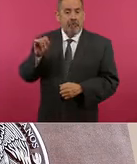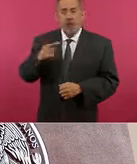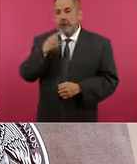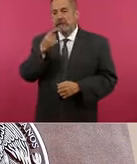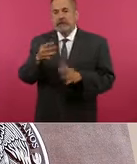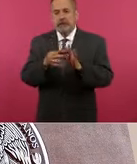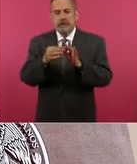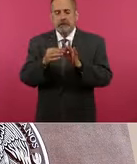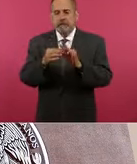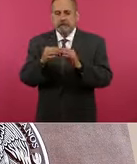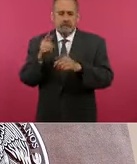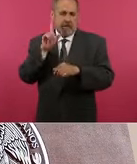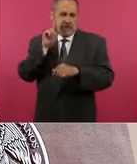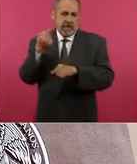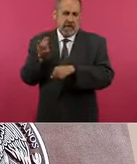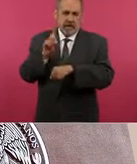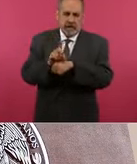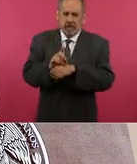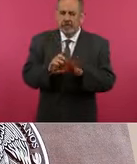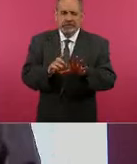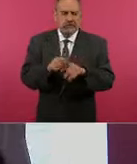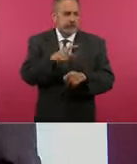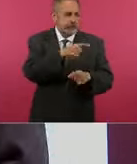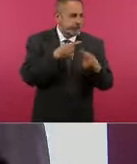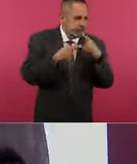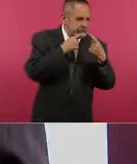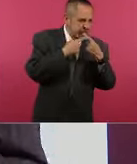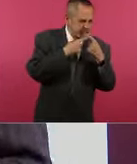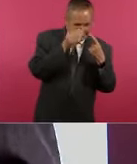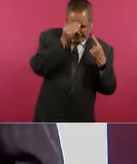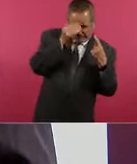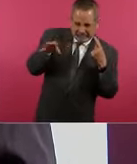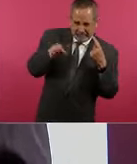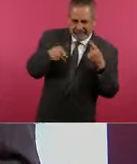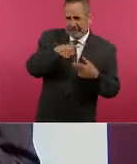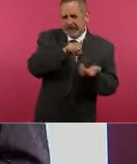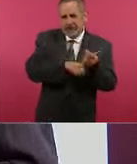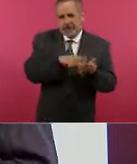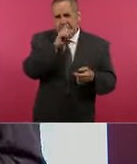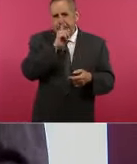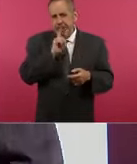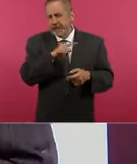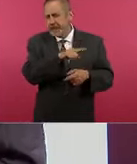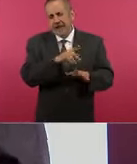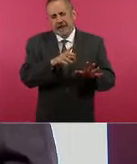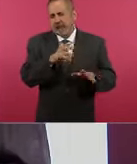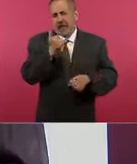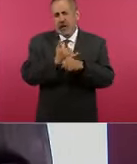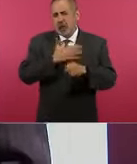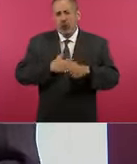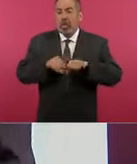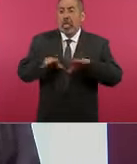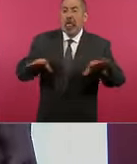aclaró un día más tarde que fue una campaña de desinformación, una mentira, una infamia